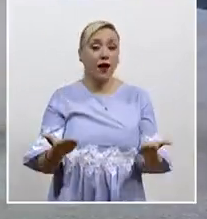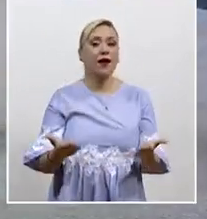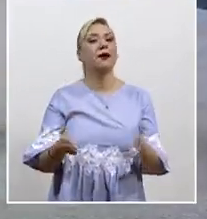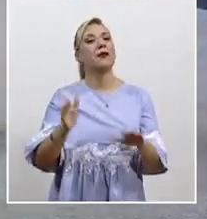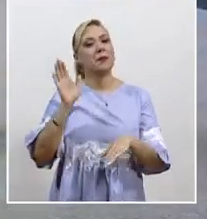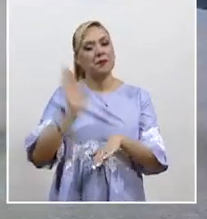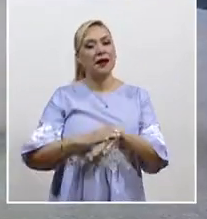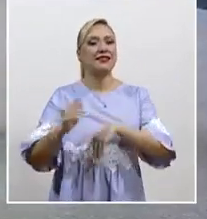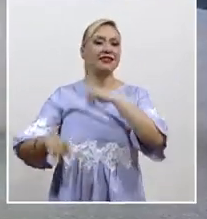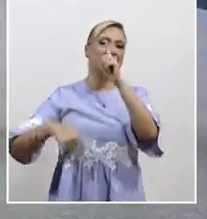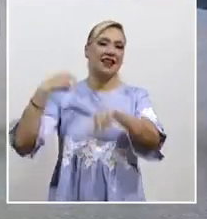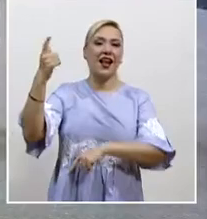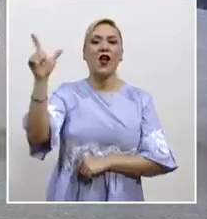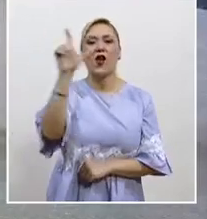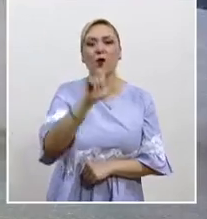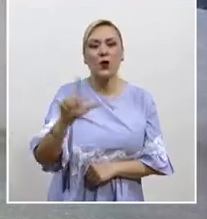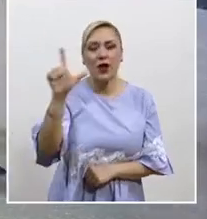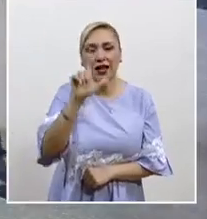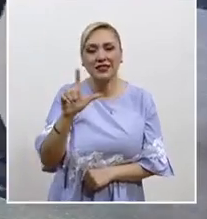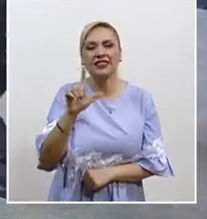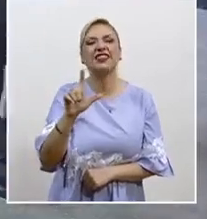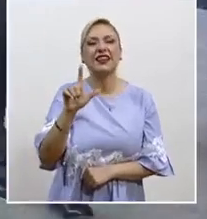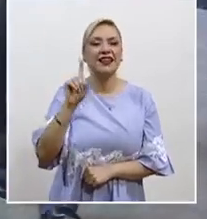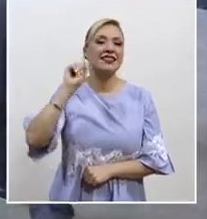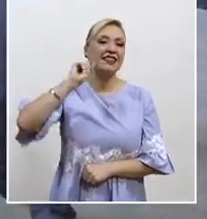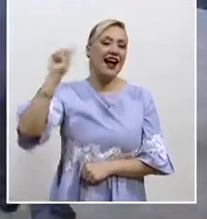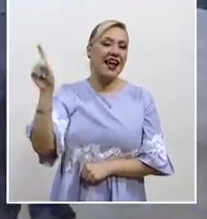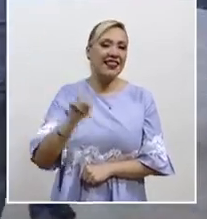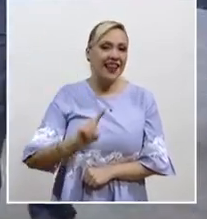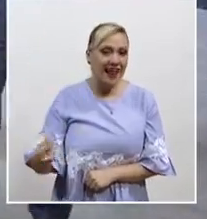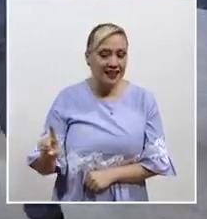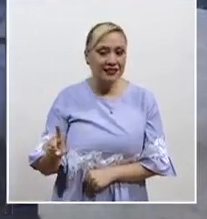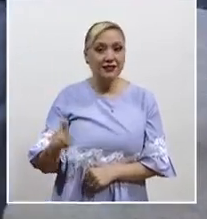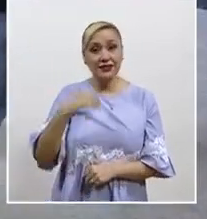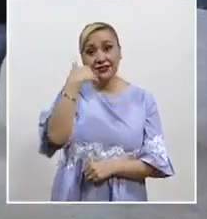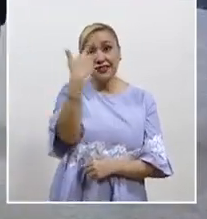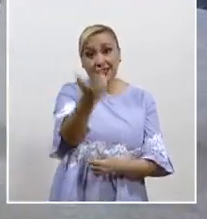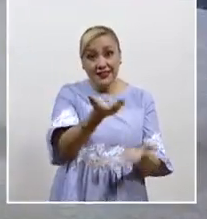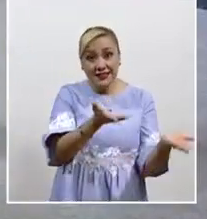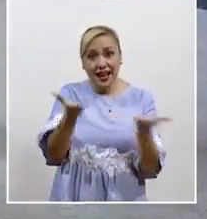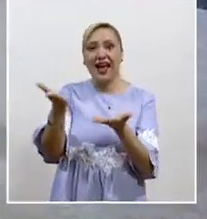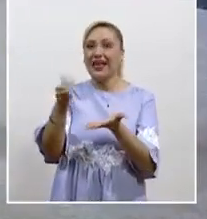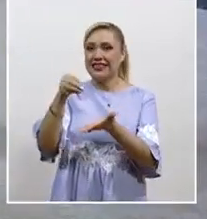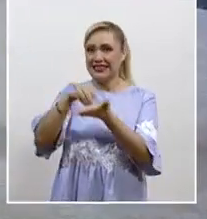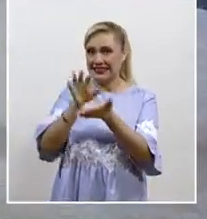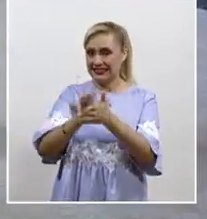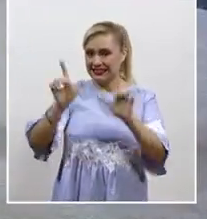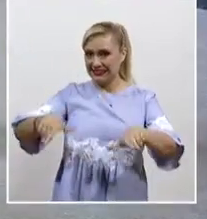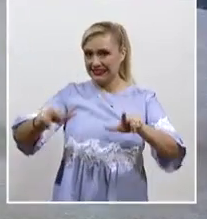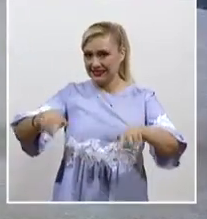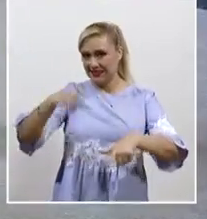el próximo lunes se presentará en las ciudades zacatecas el registro continúa abierto las y los esperamos